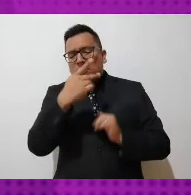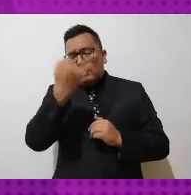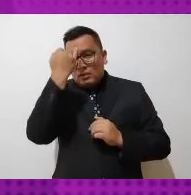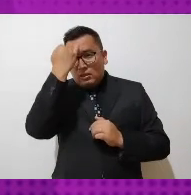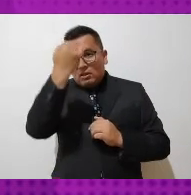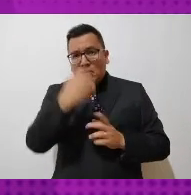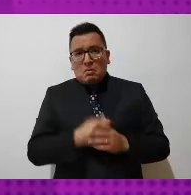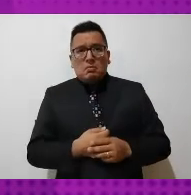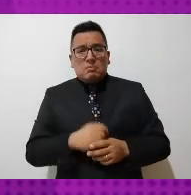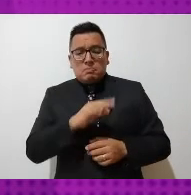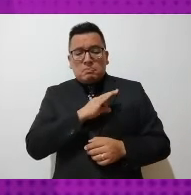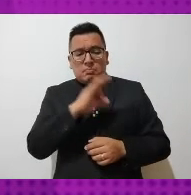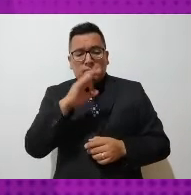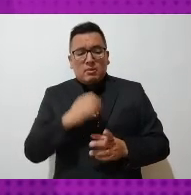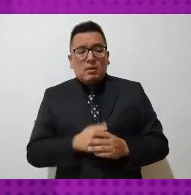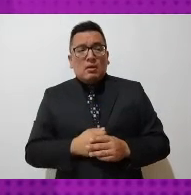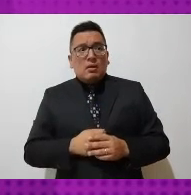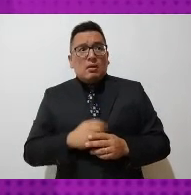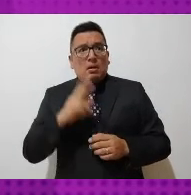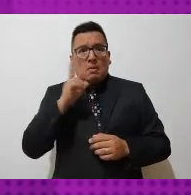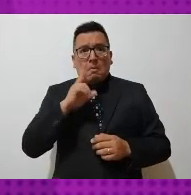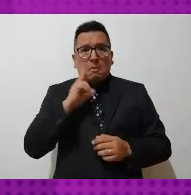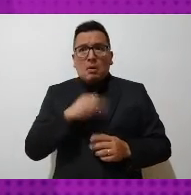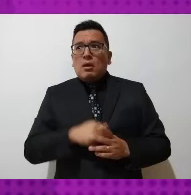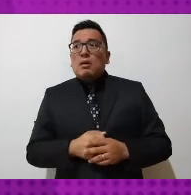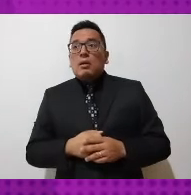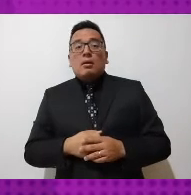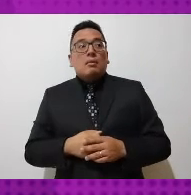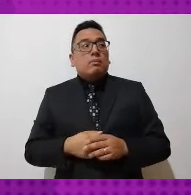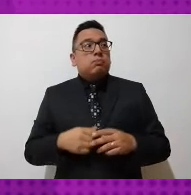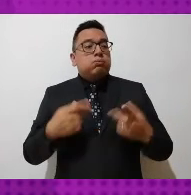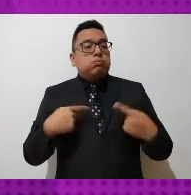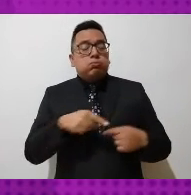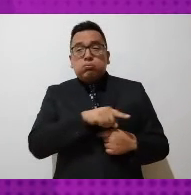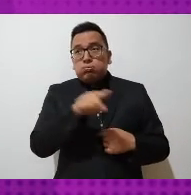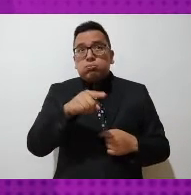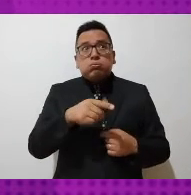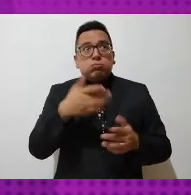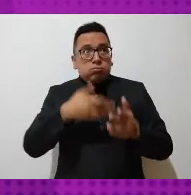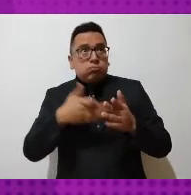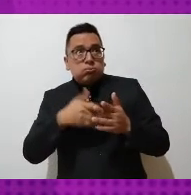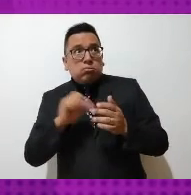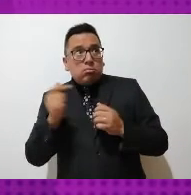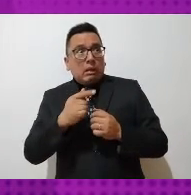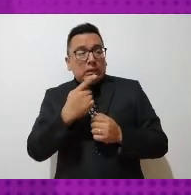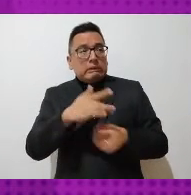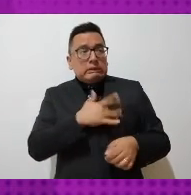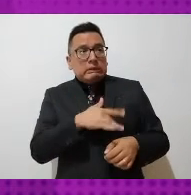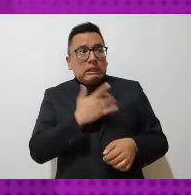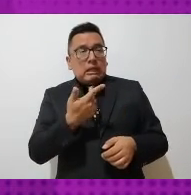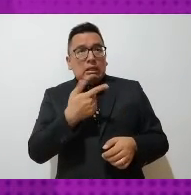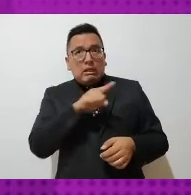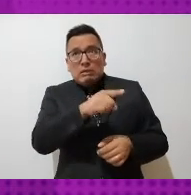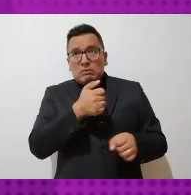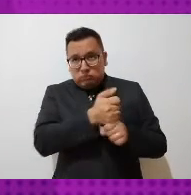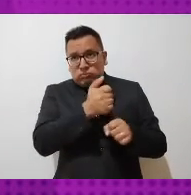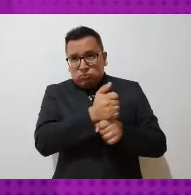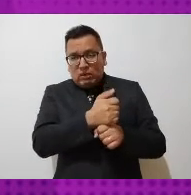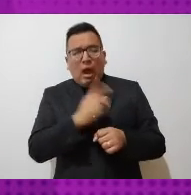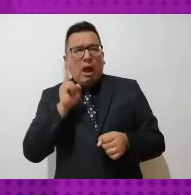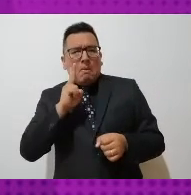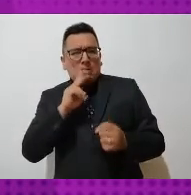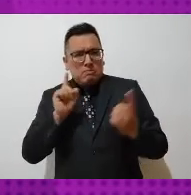ideas, puedan aportar acercamiento con la comunidad que en ese caso ellos consideren que está siendo vulnerada en sus